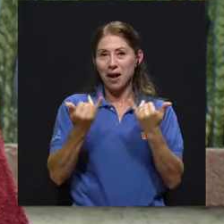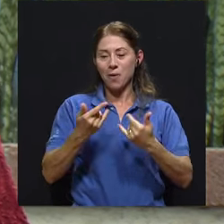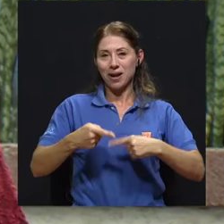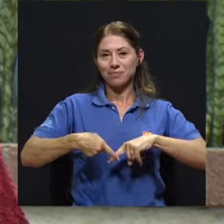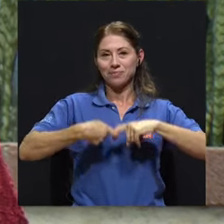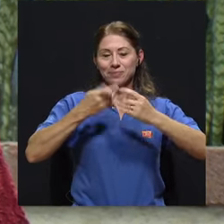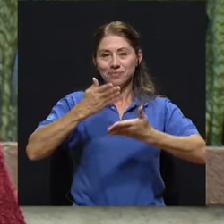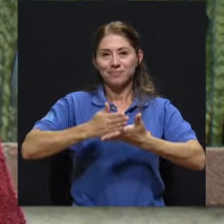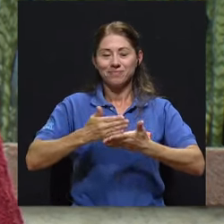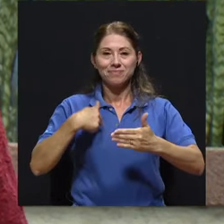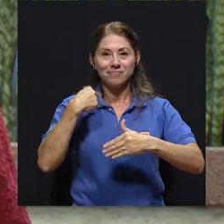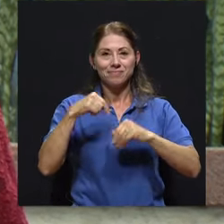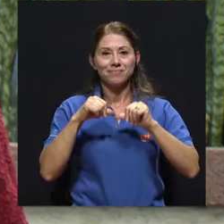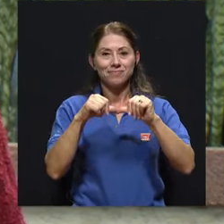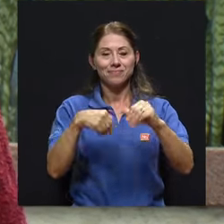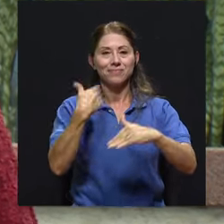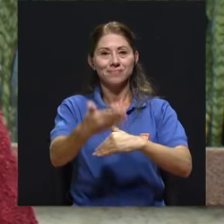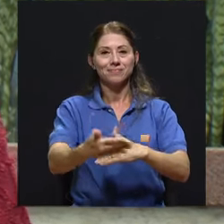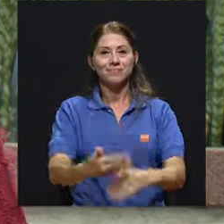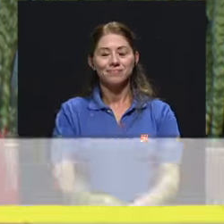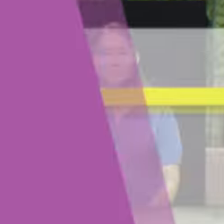más. Recuerde que somos Vivir Mejor.